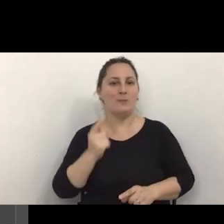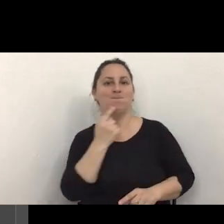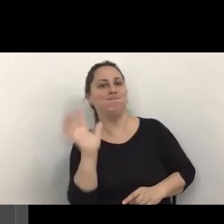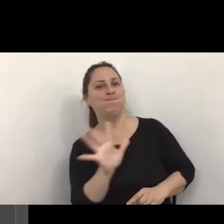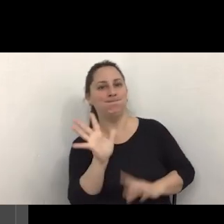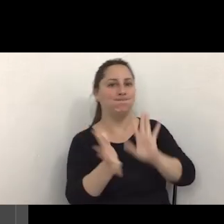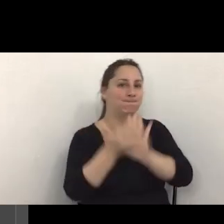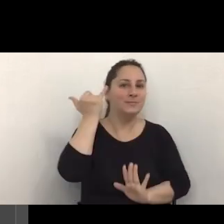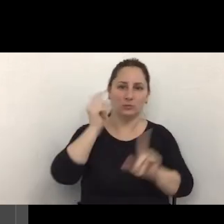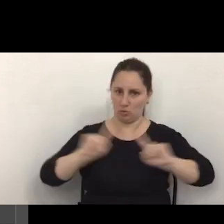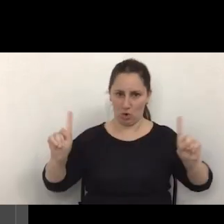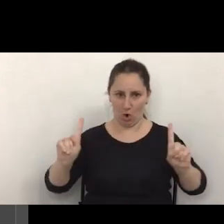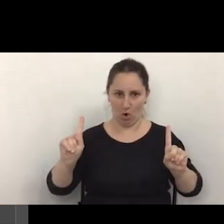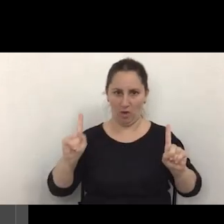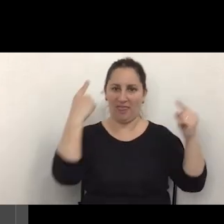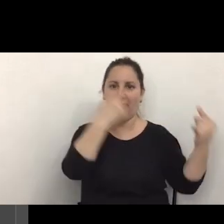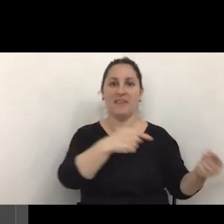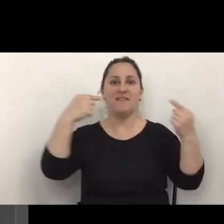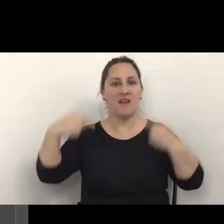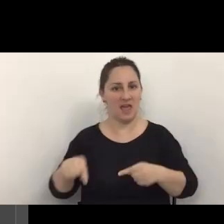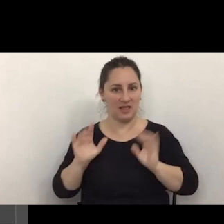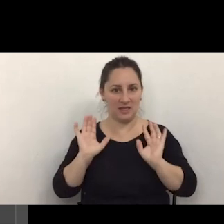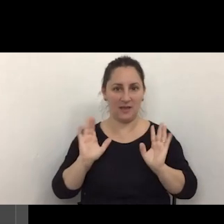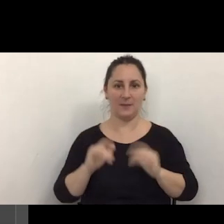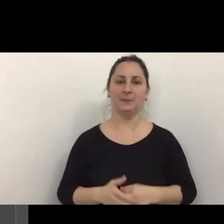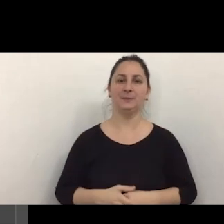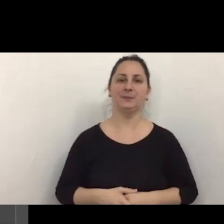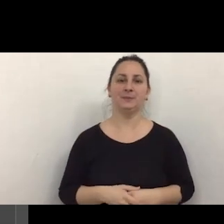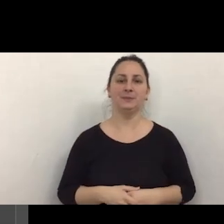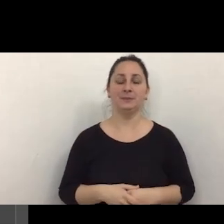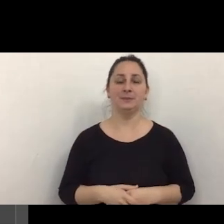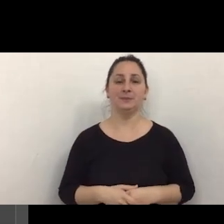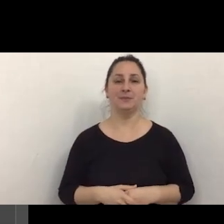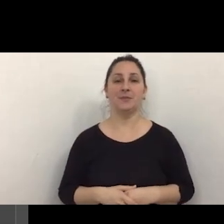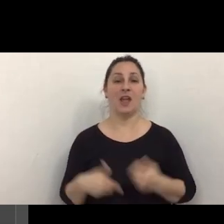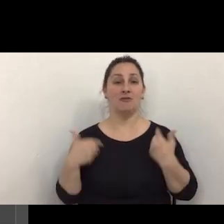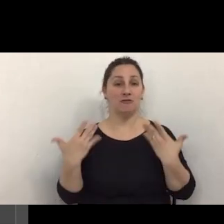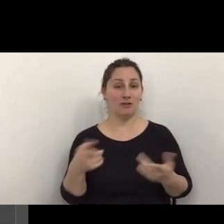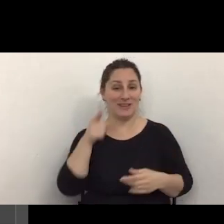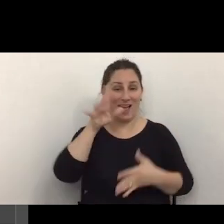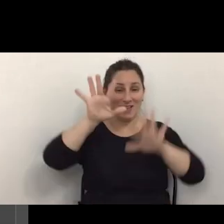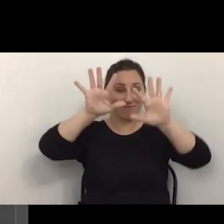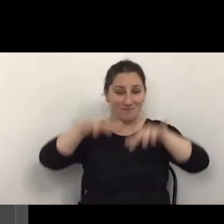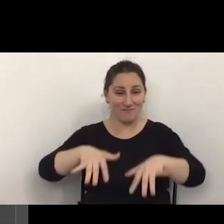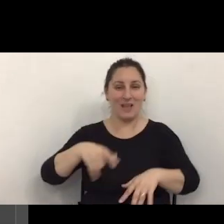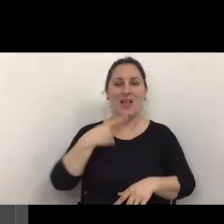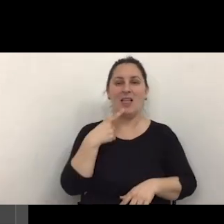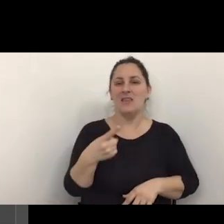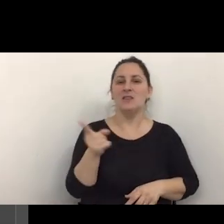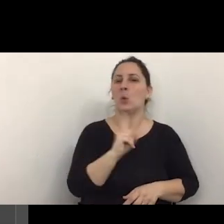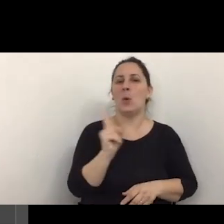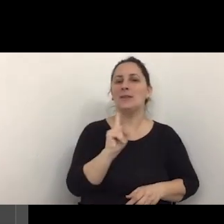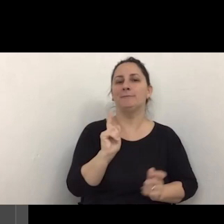esto es importante diferenciarlo, y en definitiva de lo que estamos hablando es de no